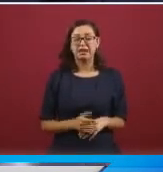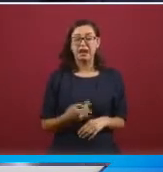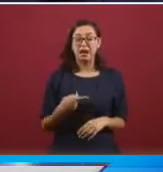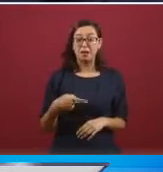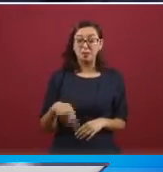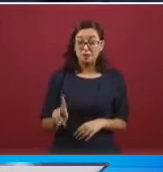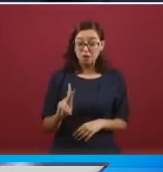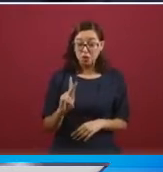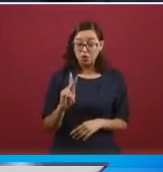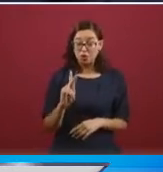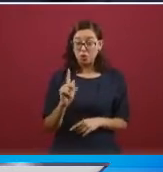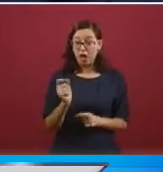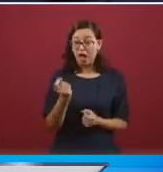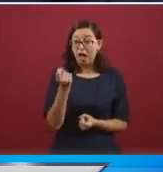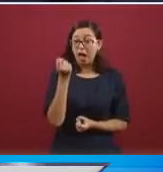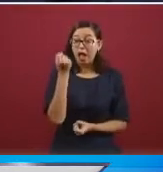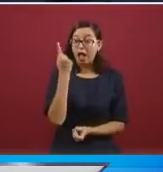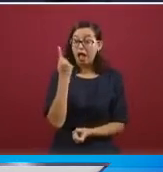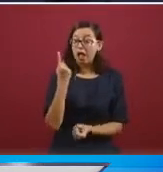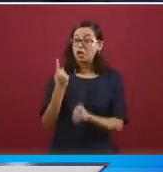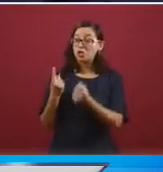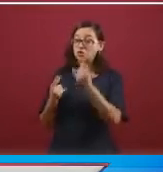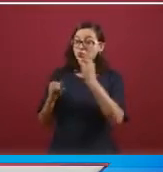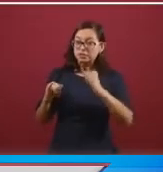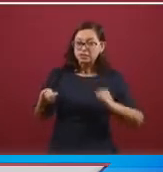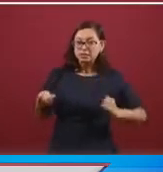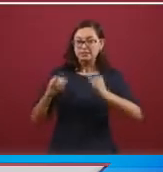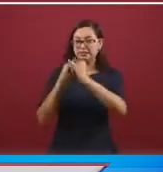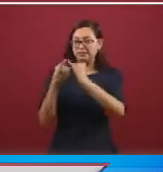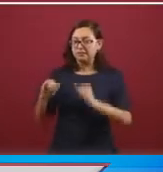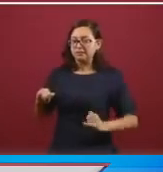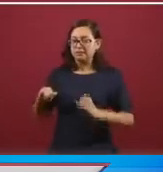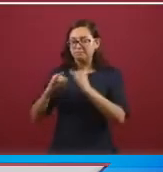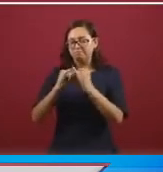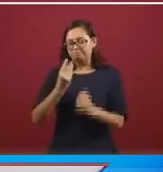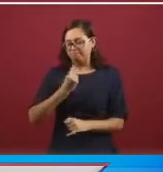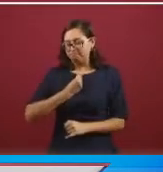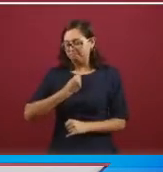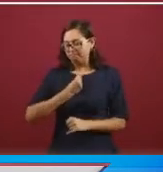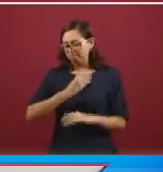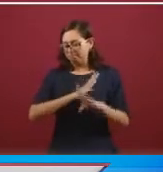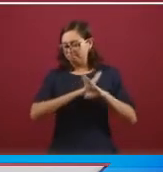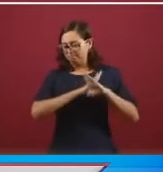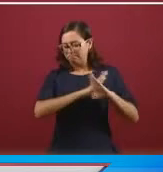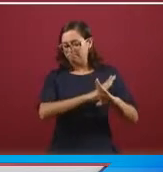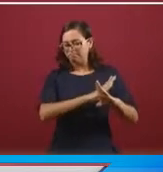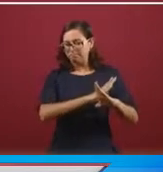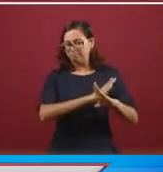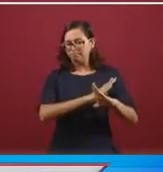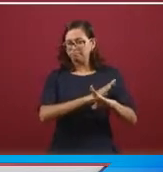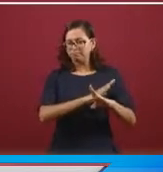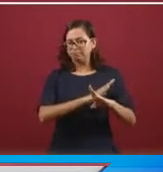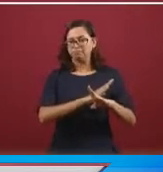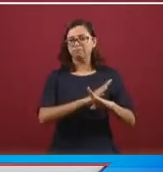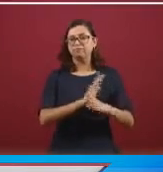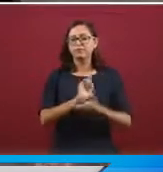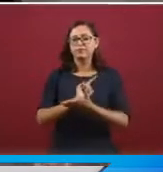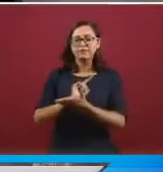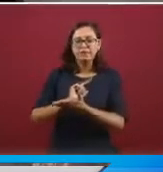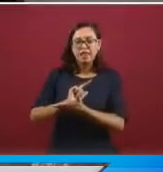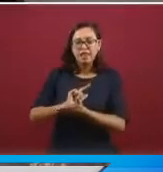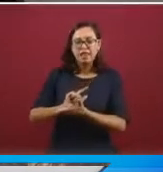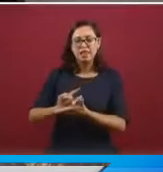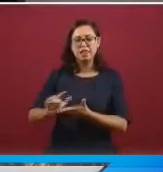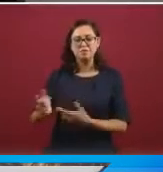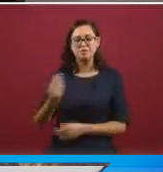en Pemex, en la Secretaría de Comunicaciones y Transportes, en Segov y en las distintas dependencias del gobierno. También se tienen pláticas para